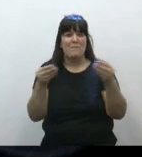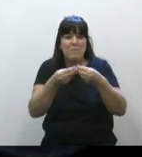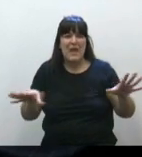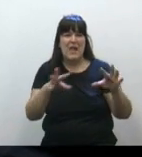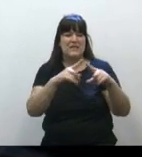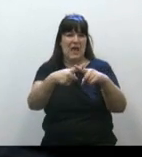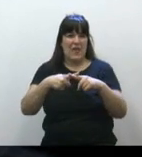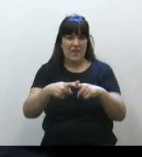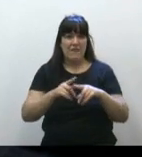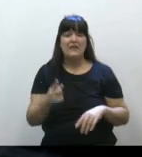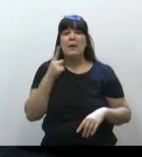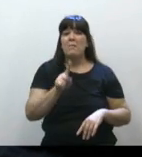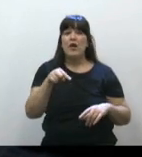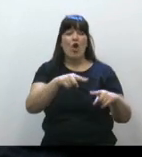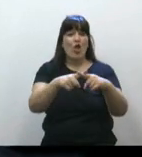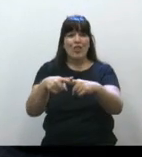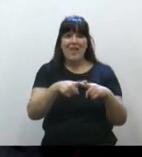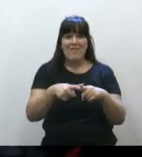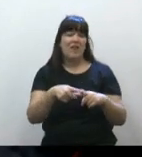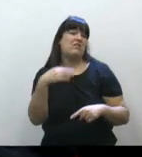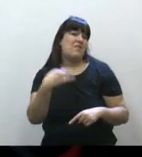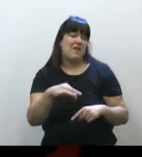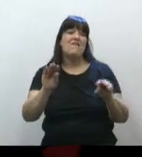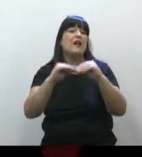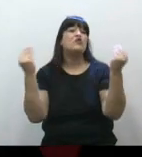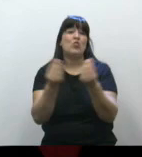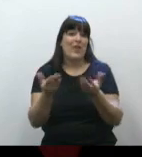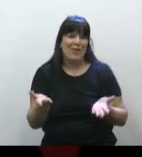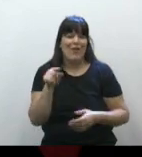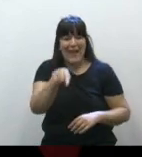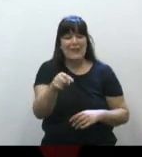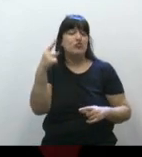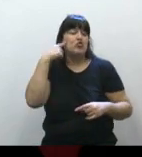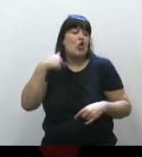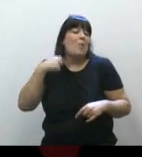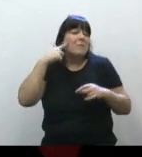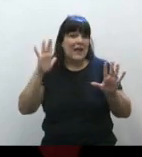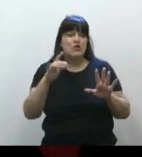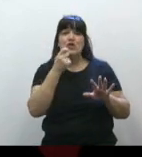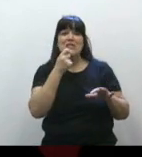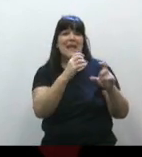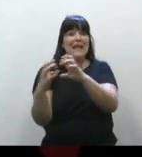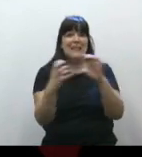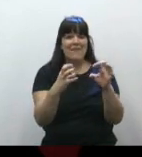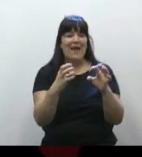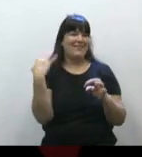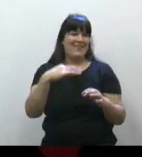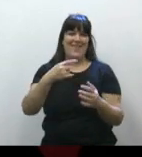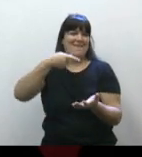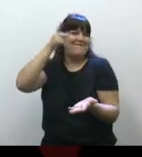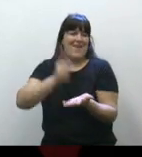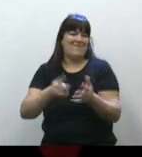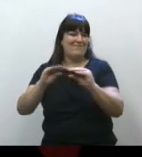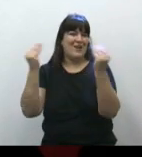lo que creo que estos debates tienen que tener un resultado y lo que yo pienso un resultado positivo de que la ley se hubiera podido